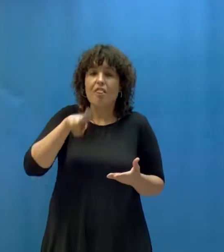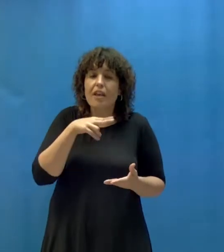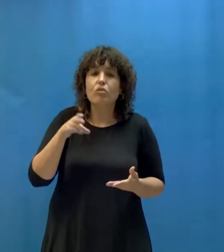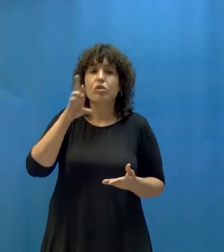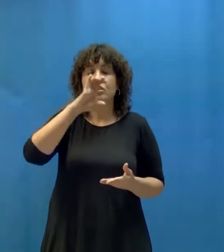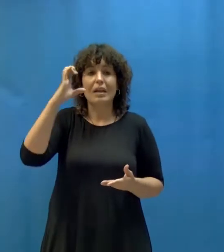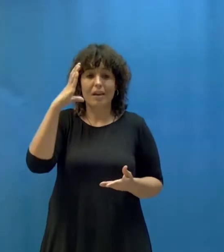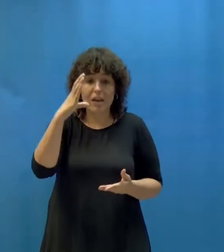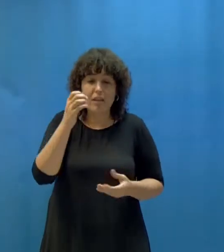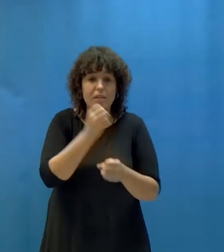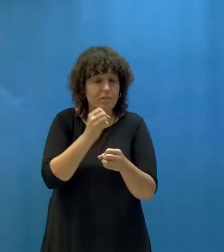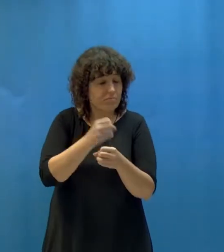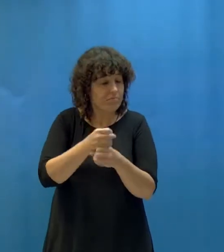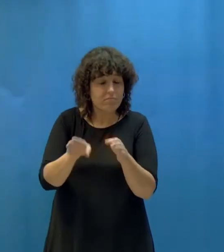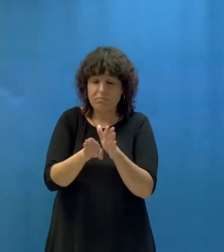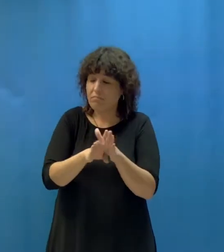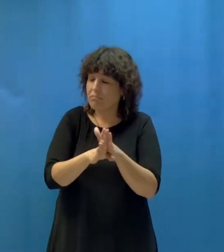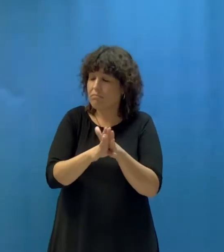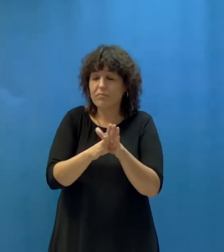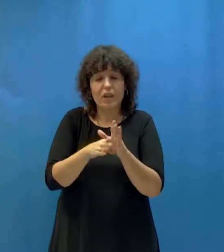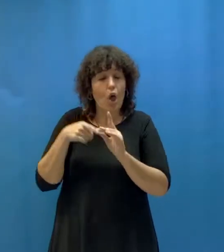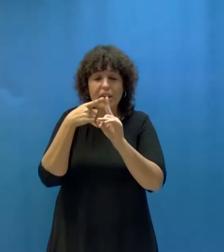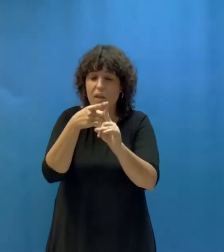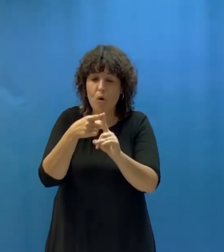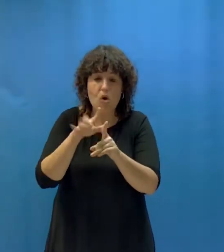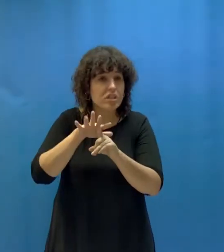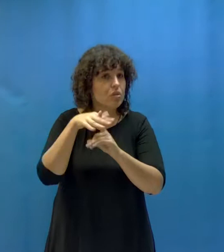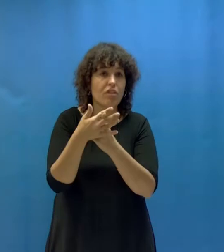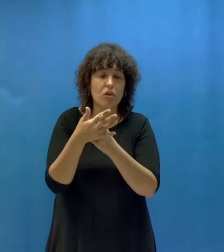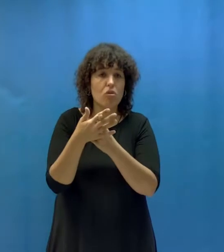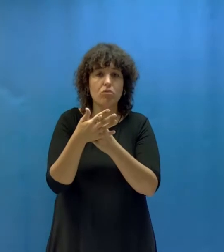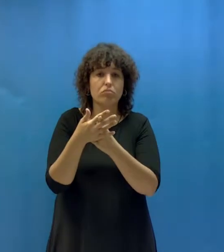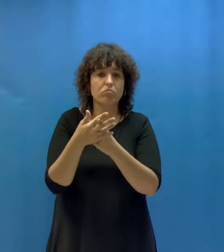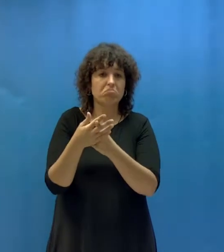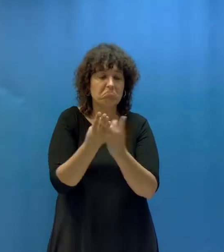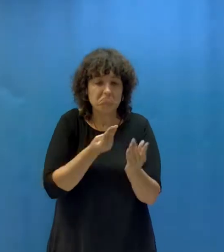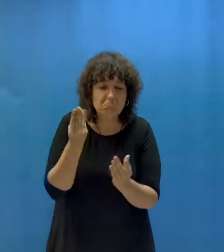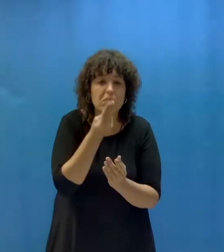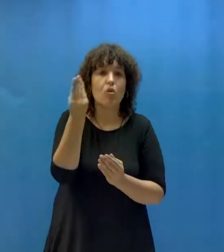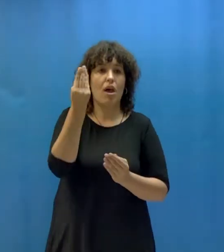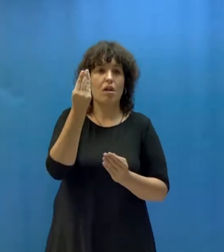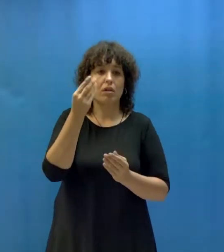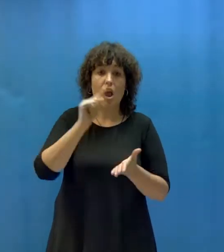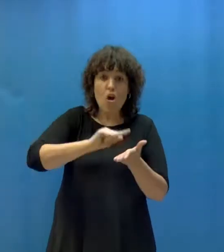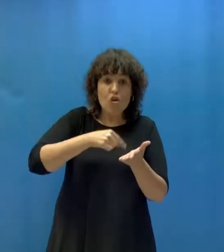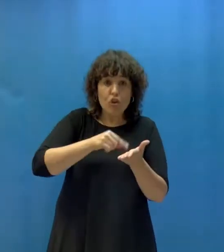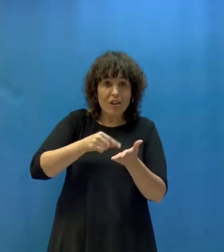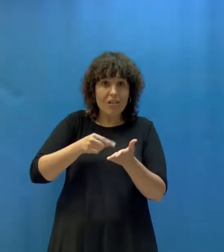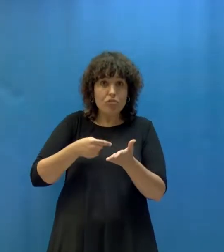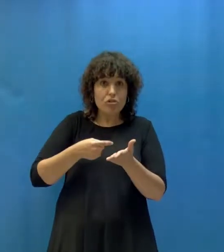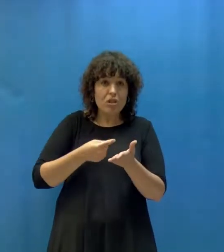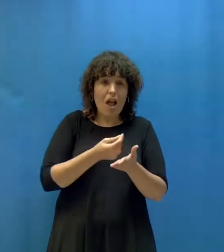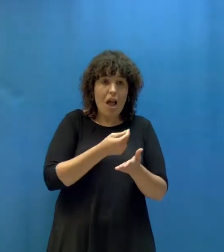para intentar reconducir esta situación. Algunos de los contratos que fueron ya,